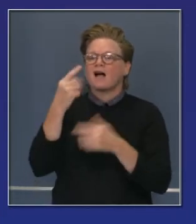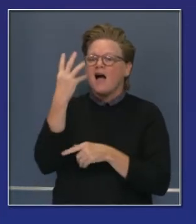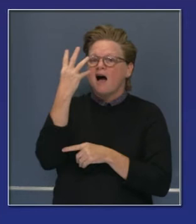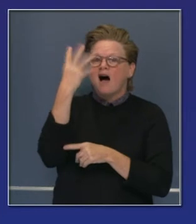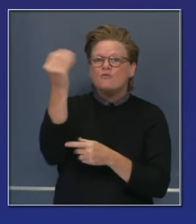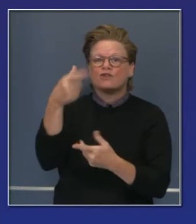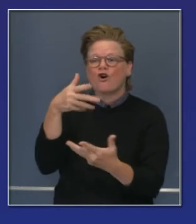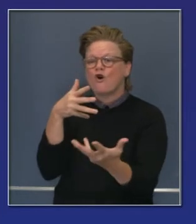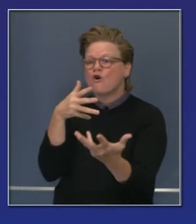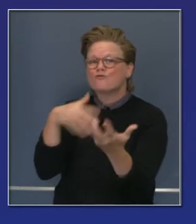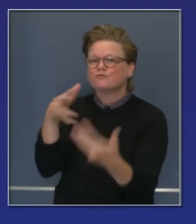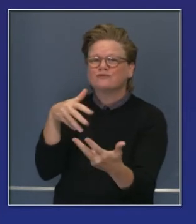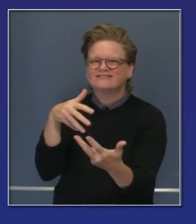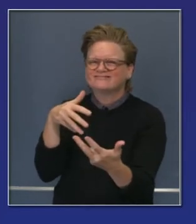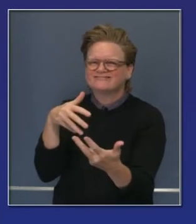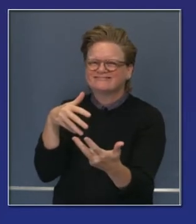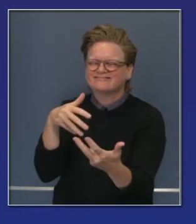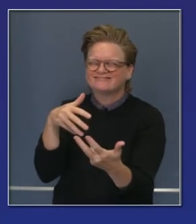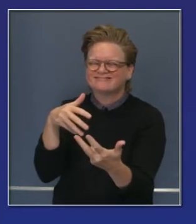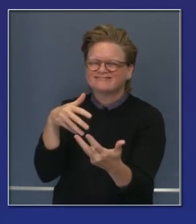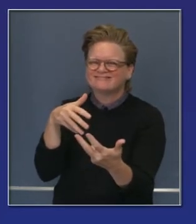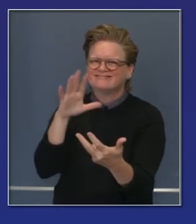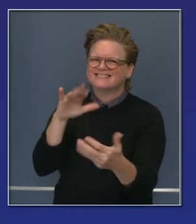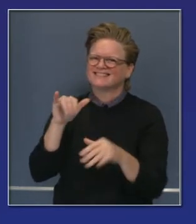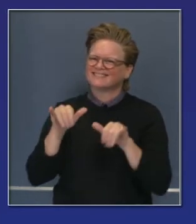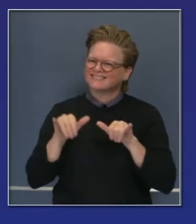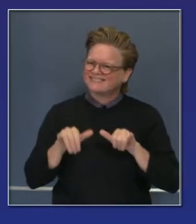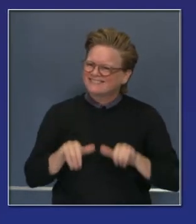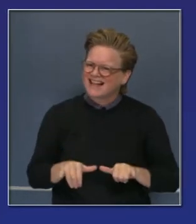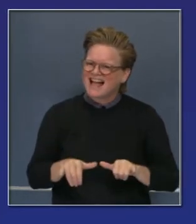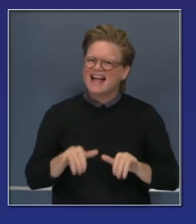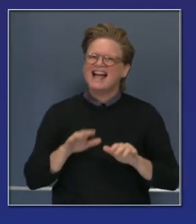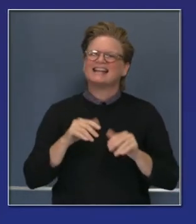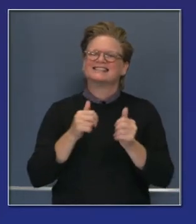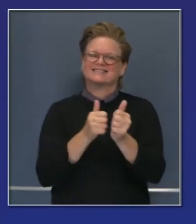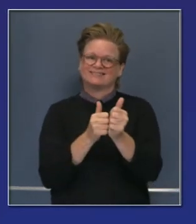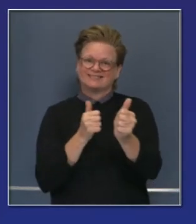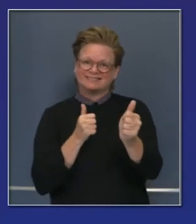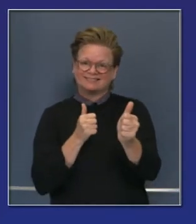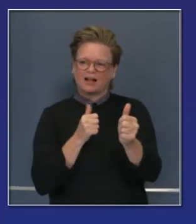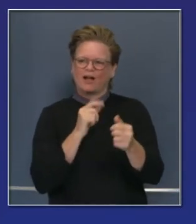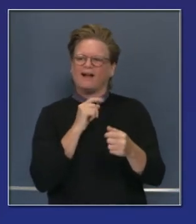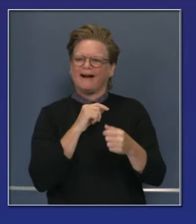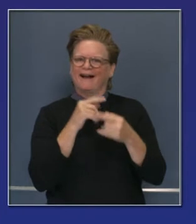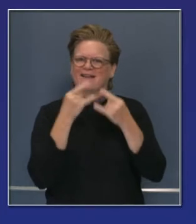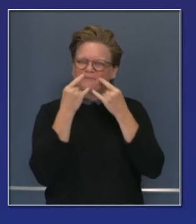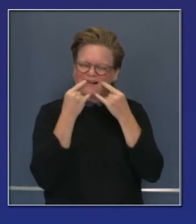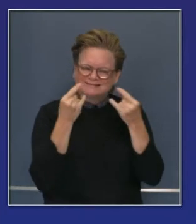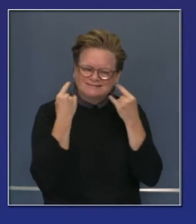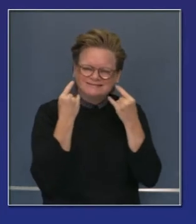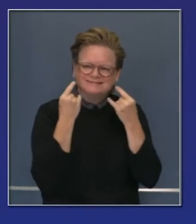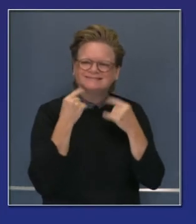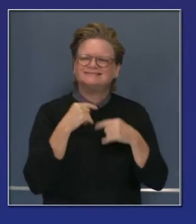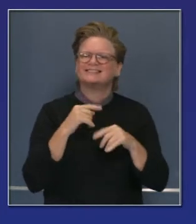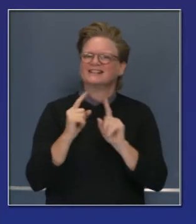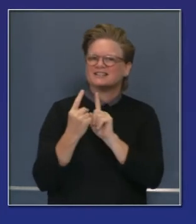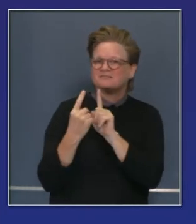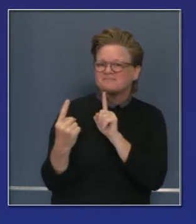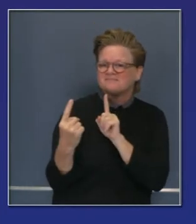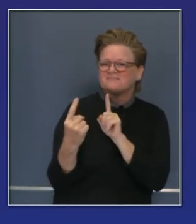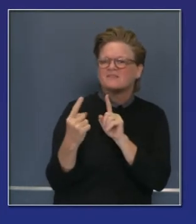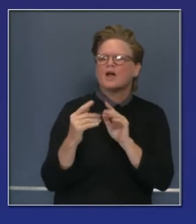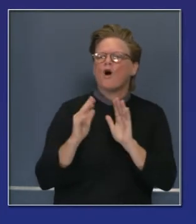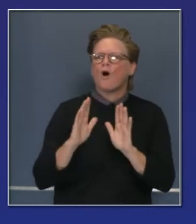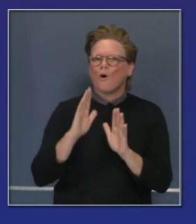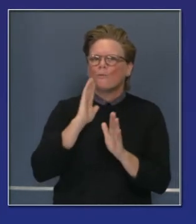factor importante para mitigar el virus. La importancia de mascarillas, cubrebocas, distanciamiento físico,